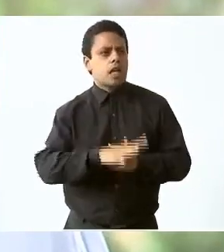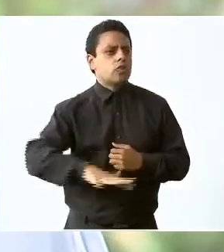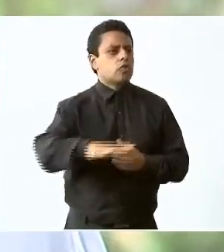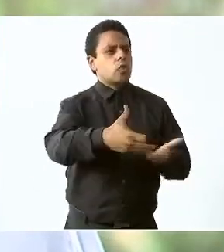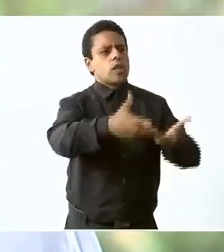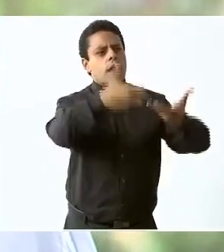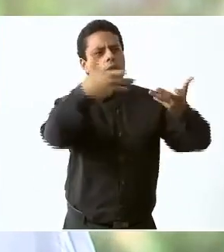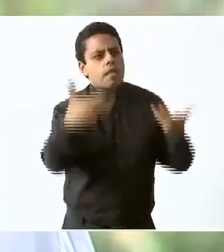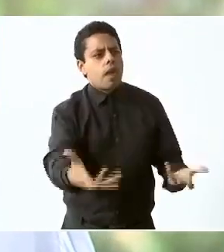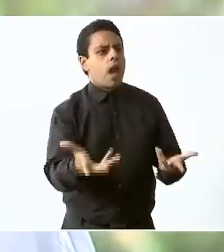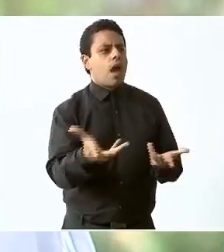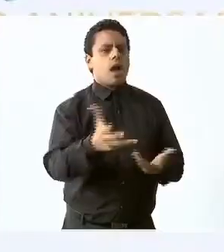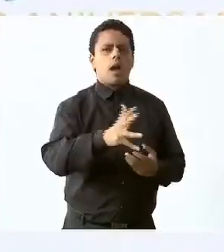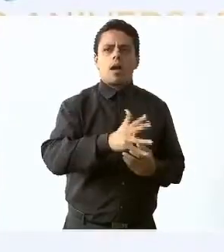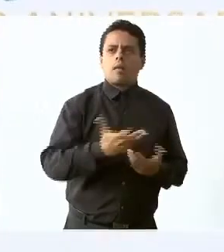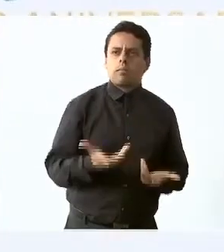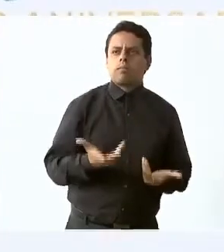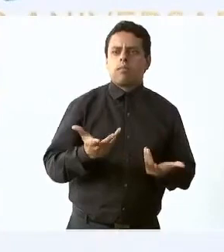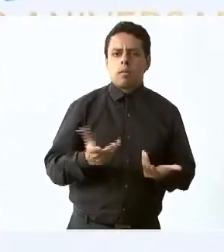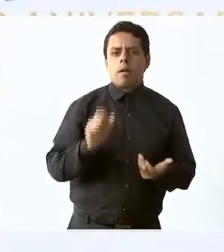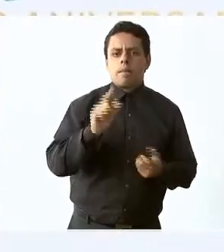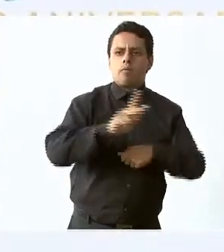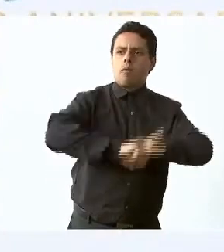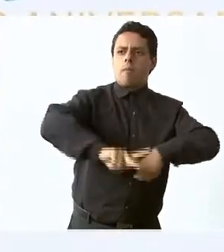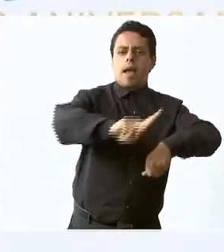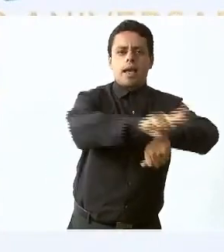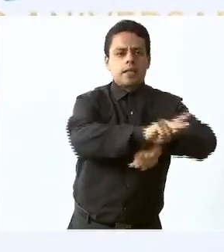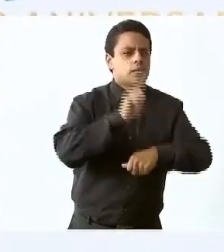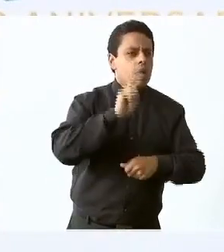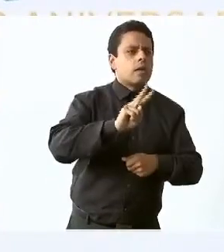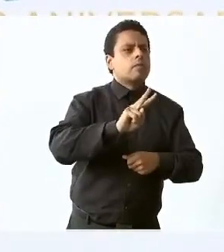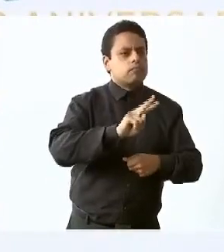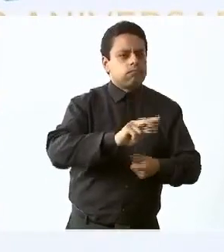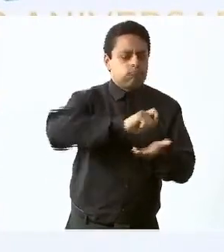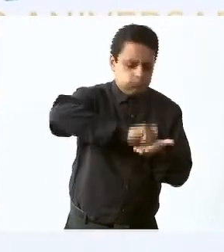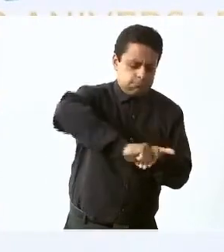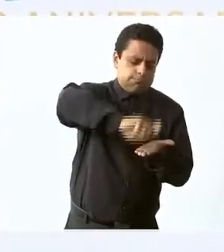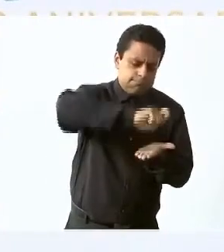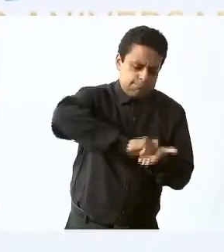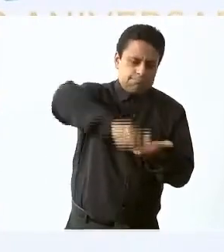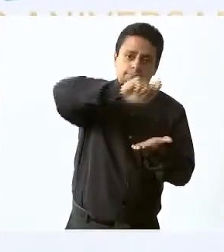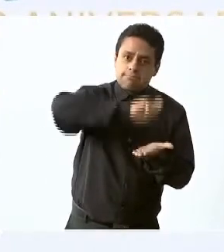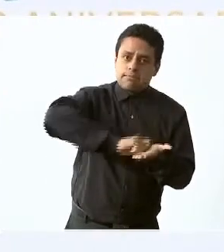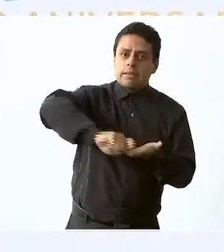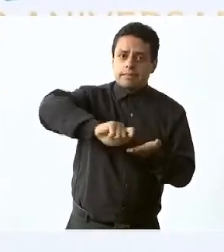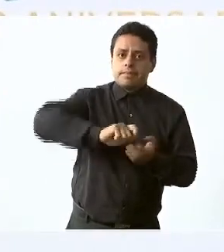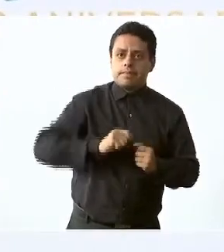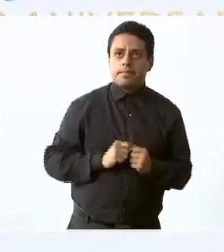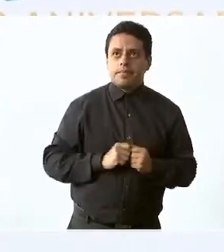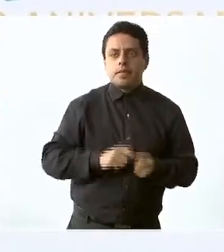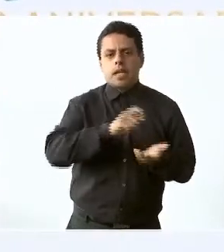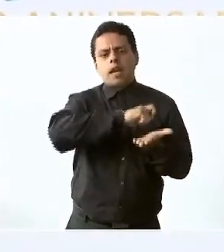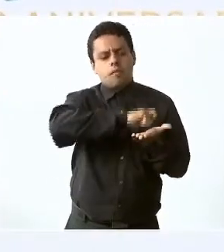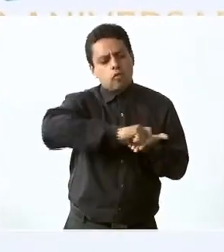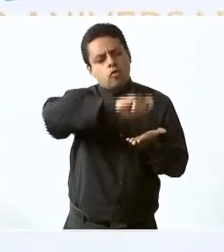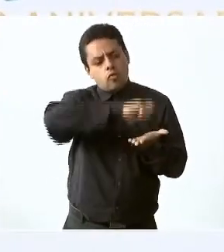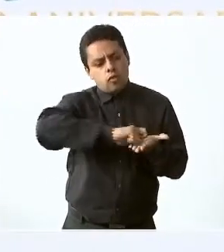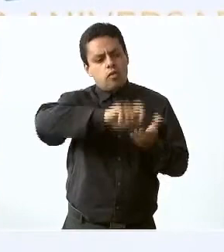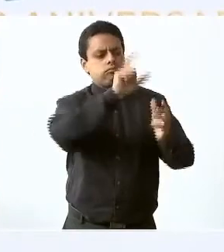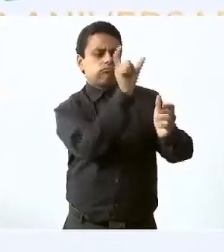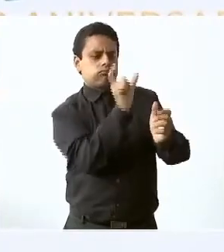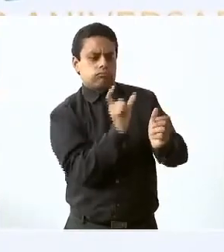y, por supuesto, de la suave patria. En la aparente sencillez de las estrofas que